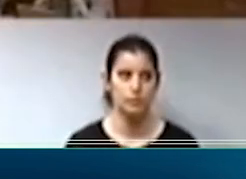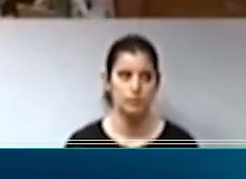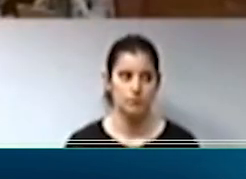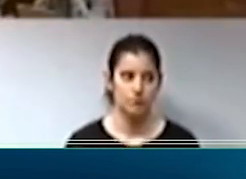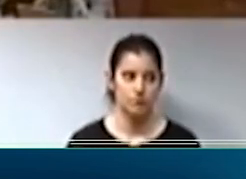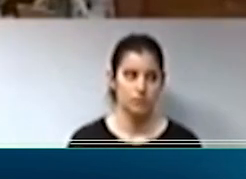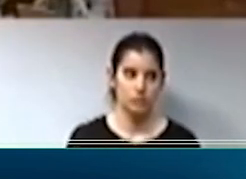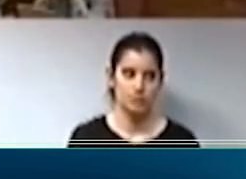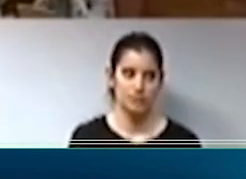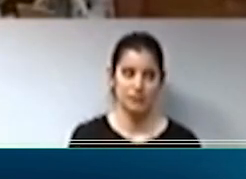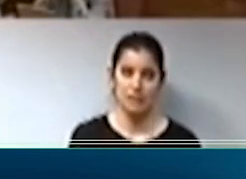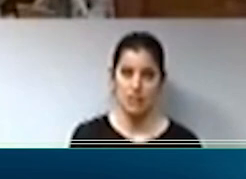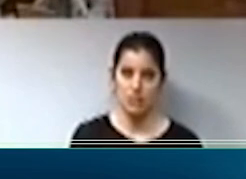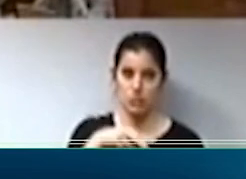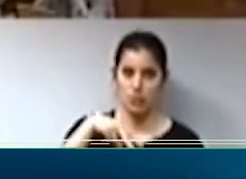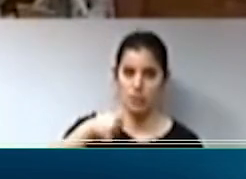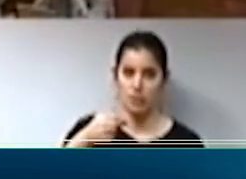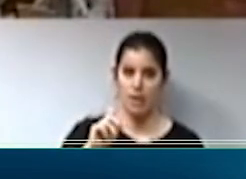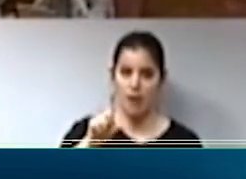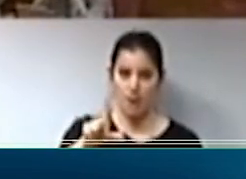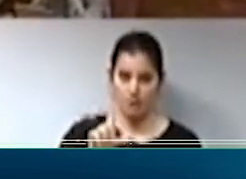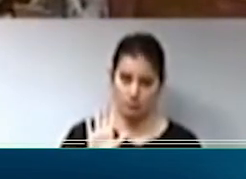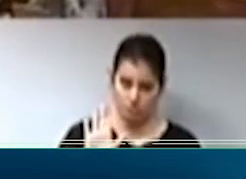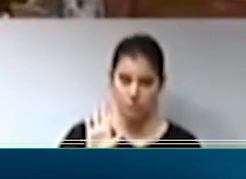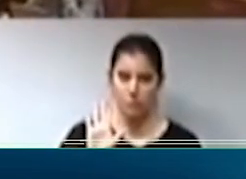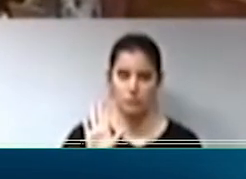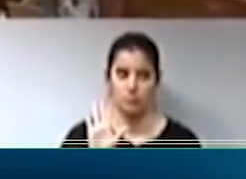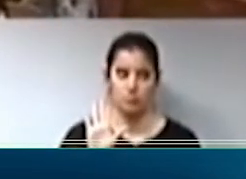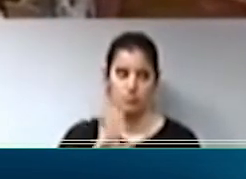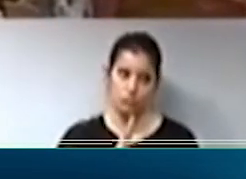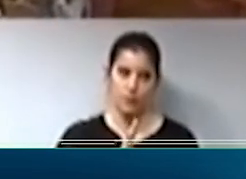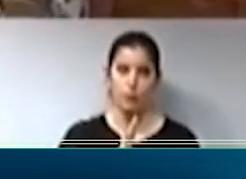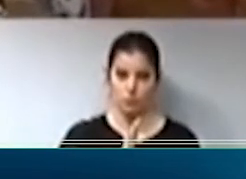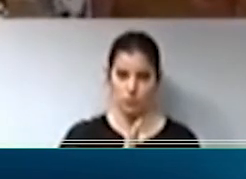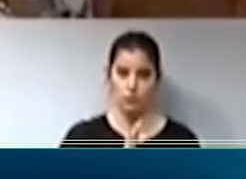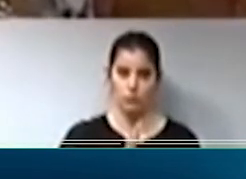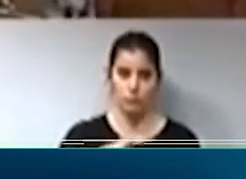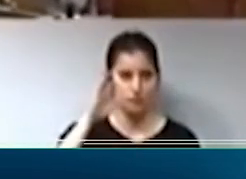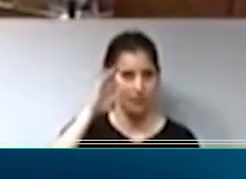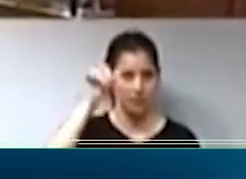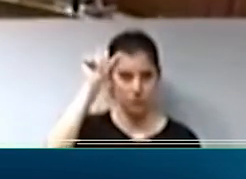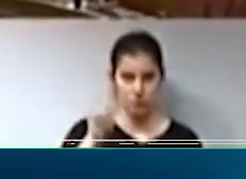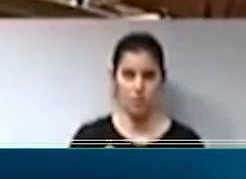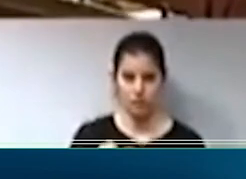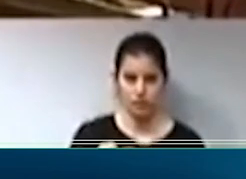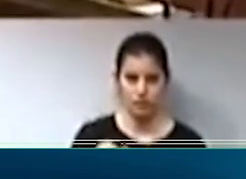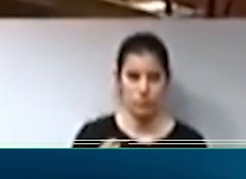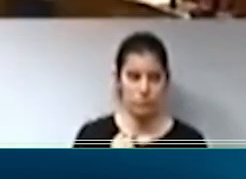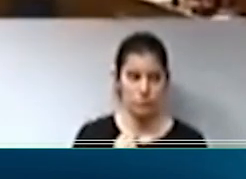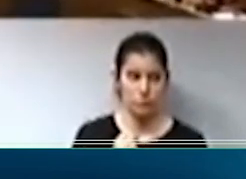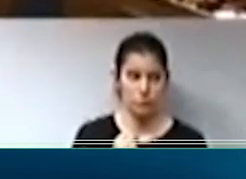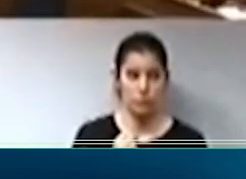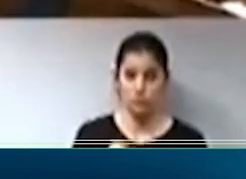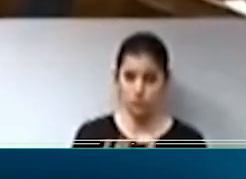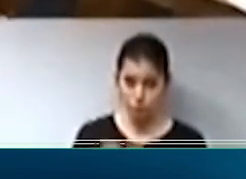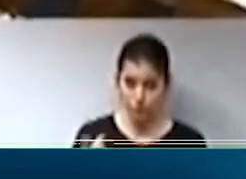enemigos. No hace falta oposición porque ya está Compromís en ese gobierno. Pero, claro, el problema que tiene es que no